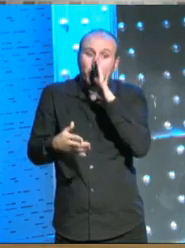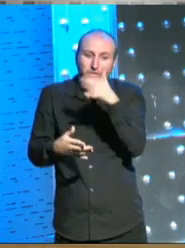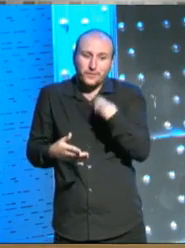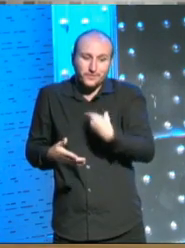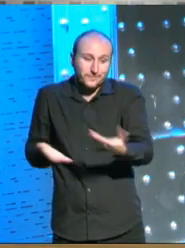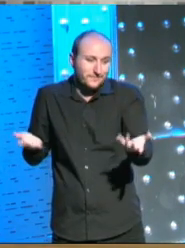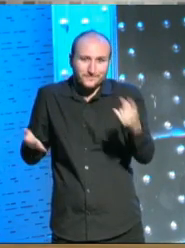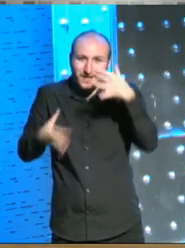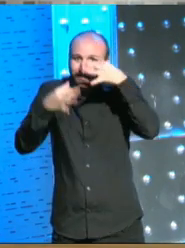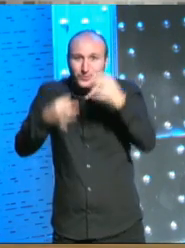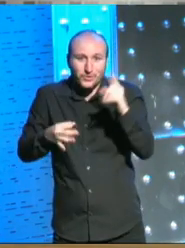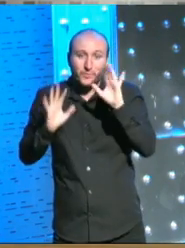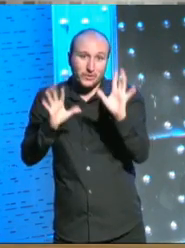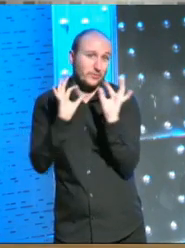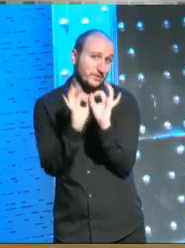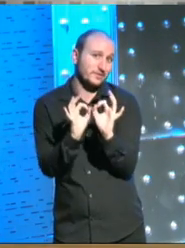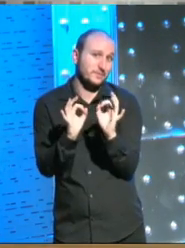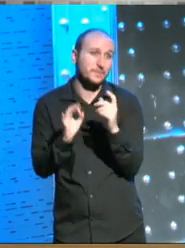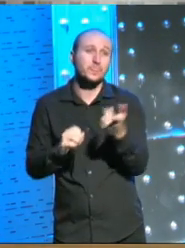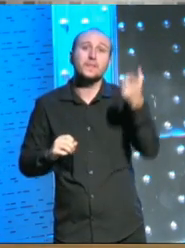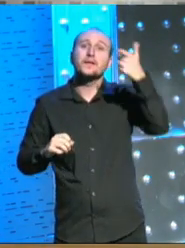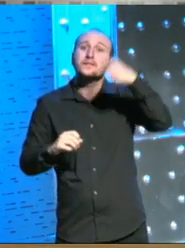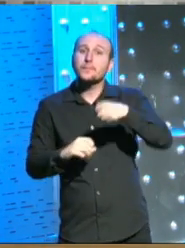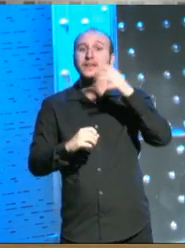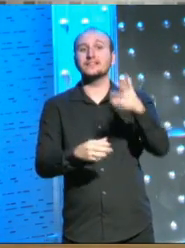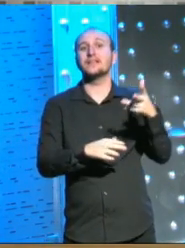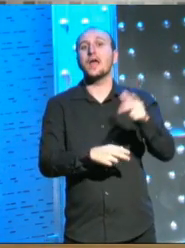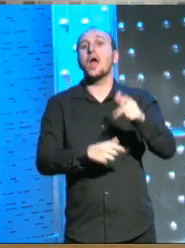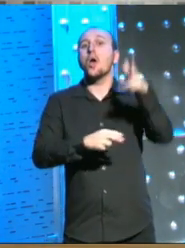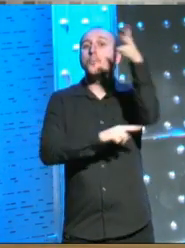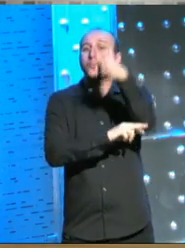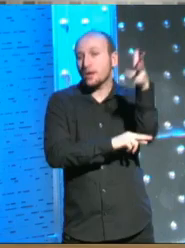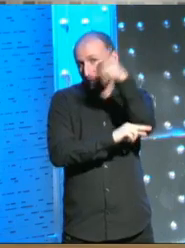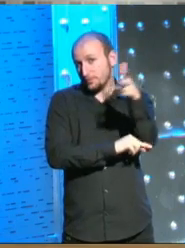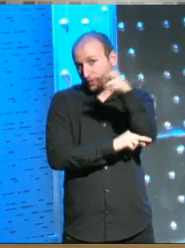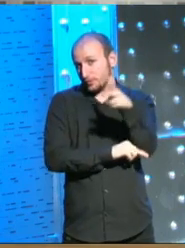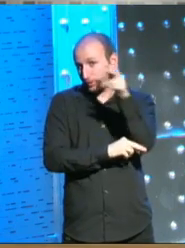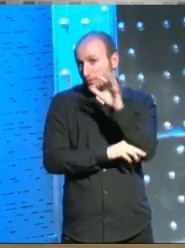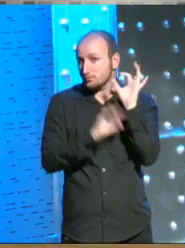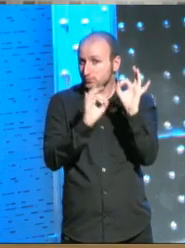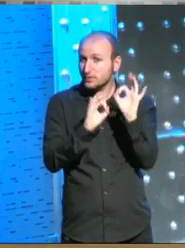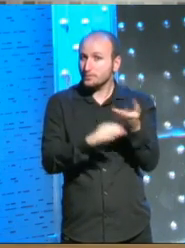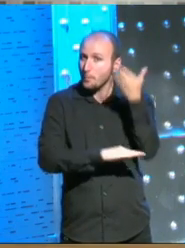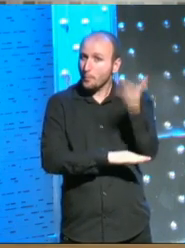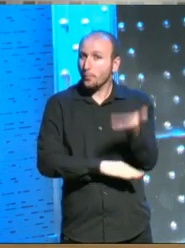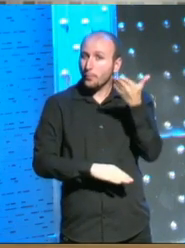fue. Fue también pionero de la videograbación, porque la videograbación